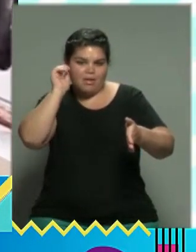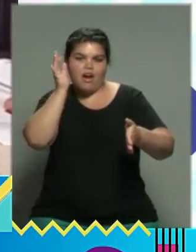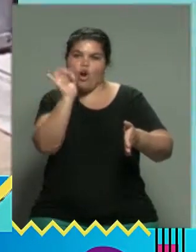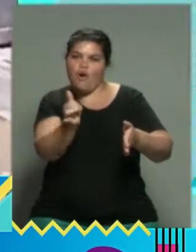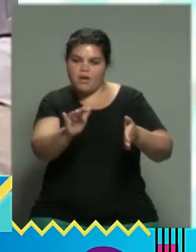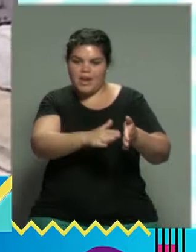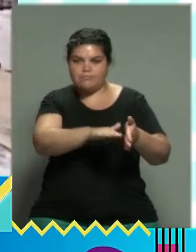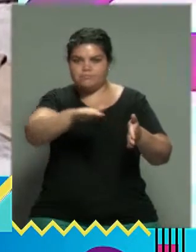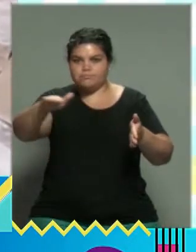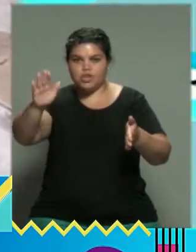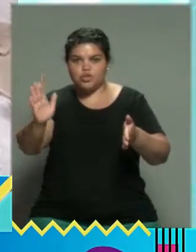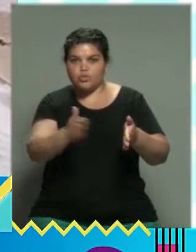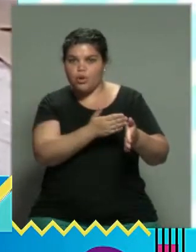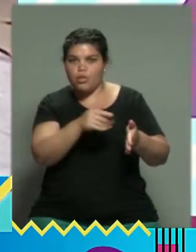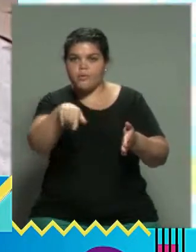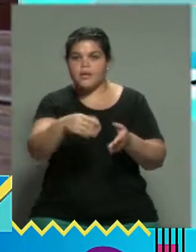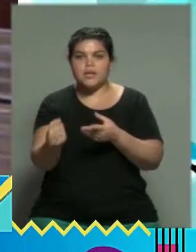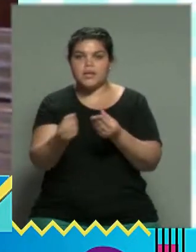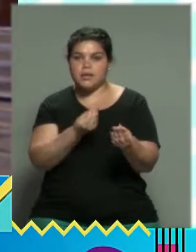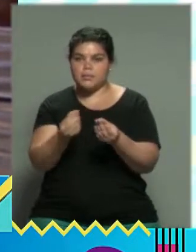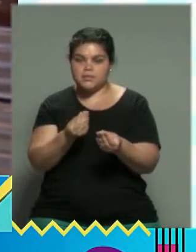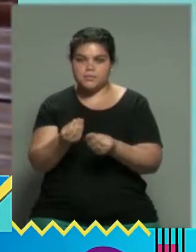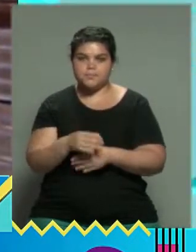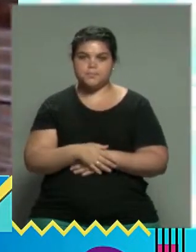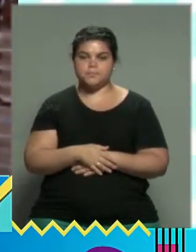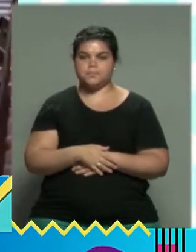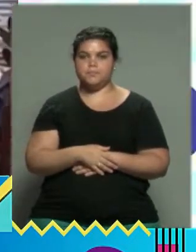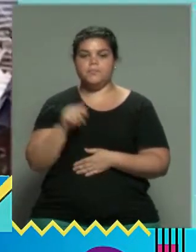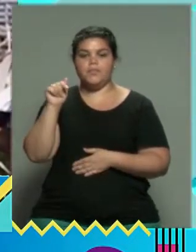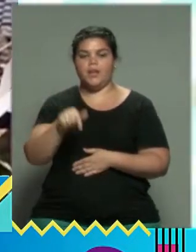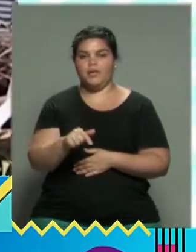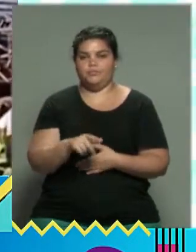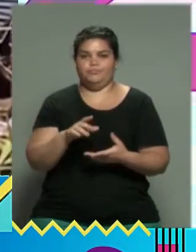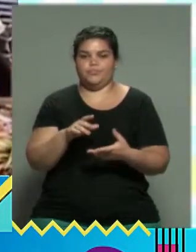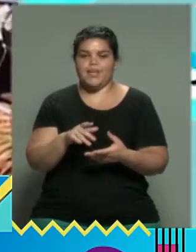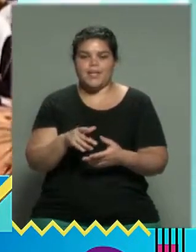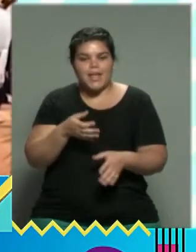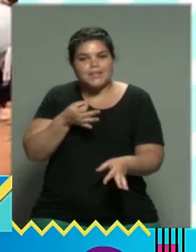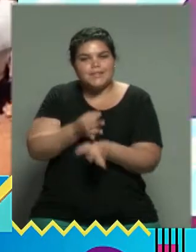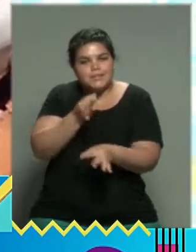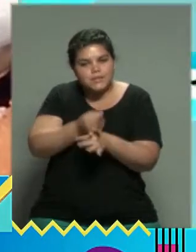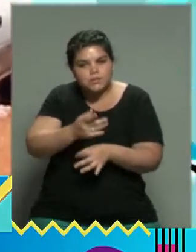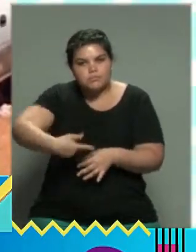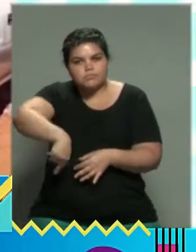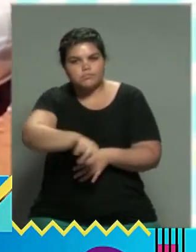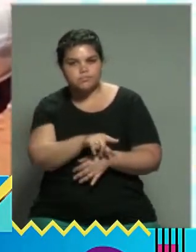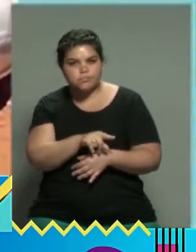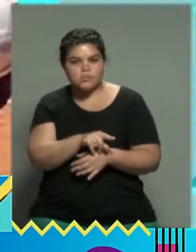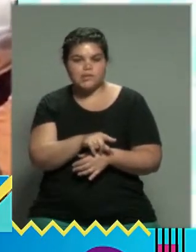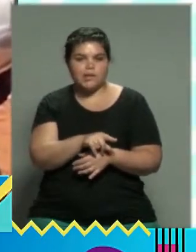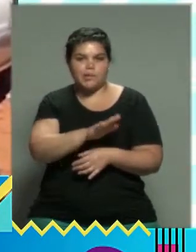esto, donde hemos perdido una cierta influencia sobre los más chicos, porque antes